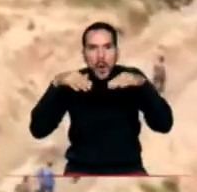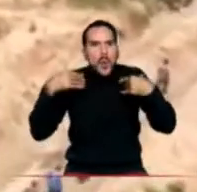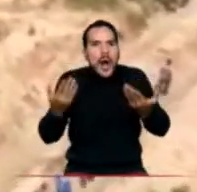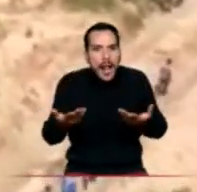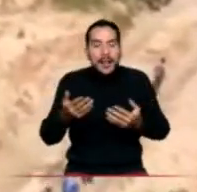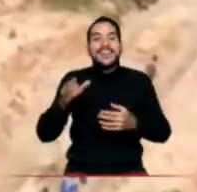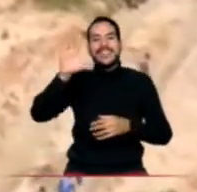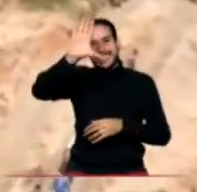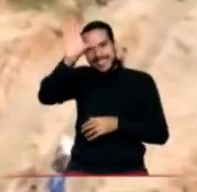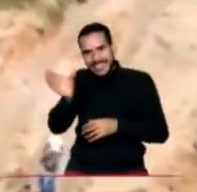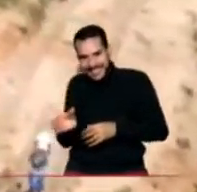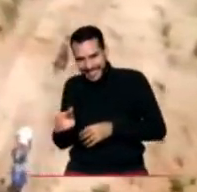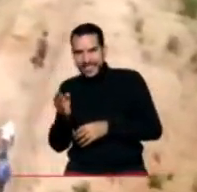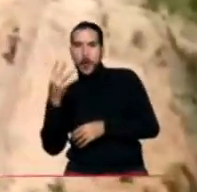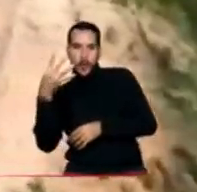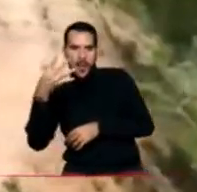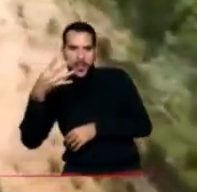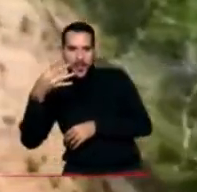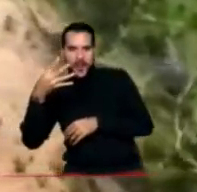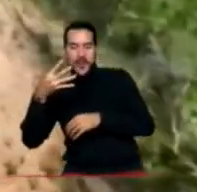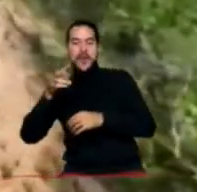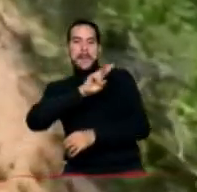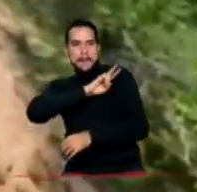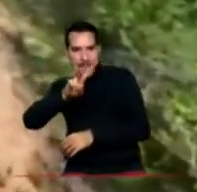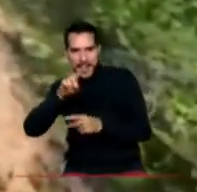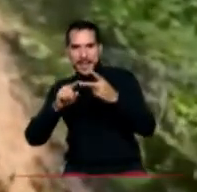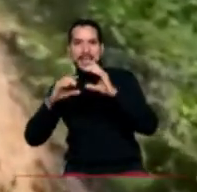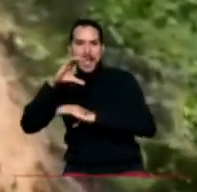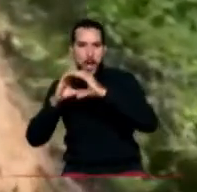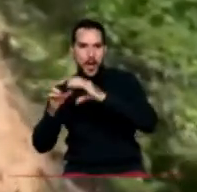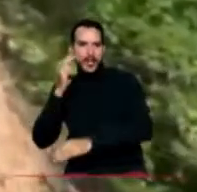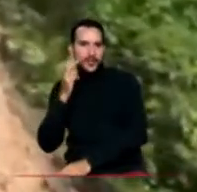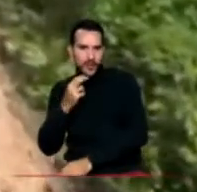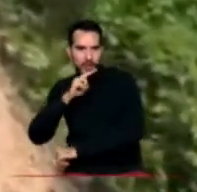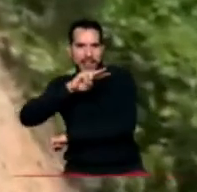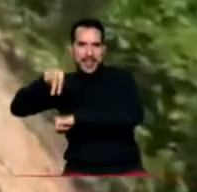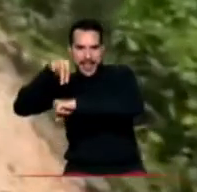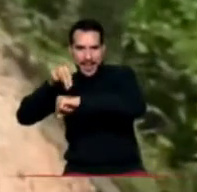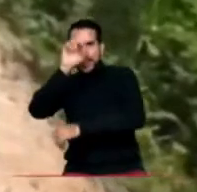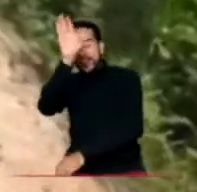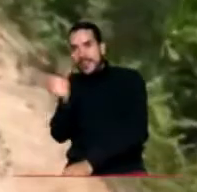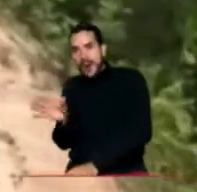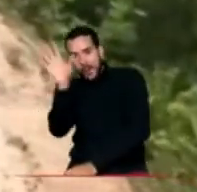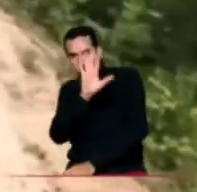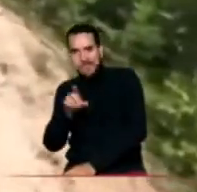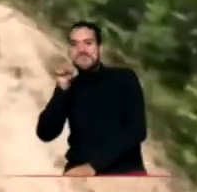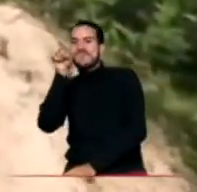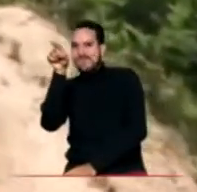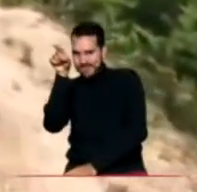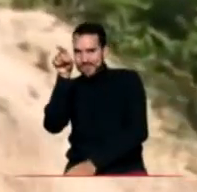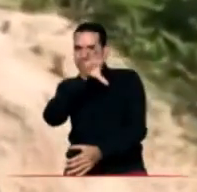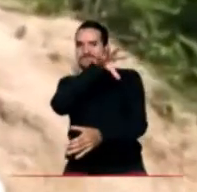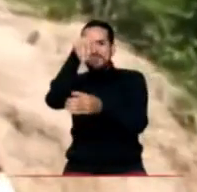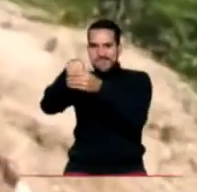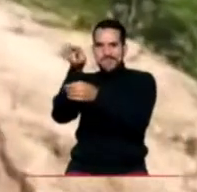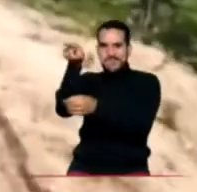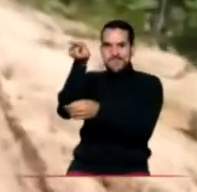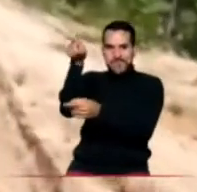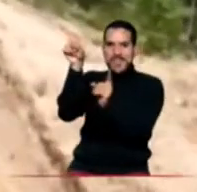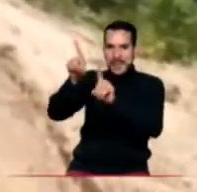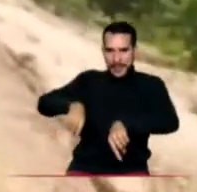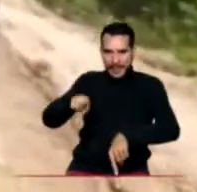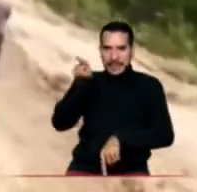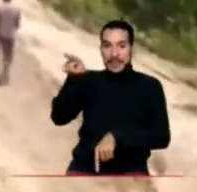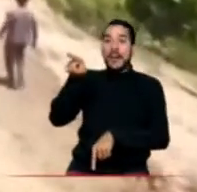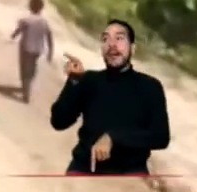región Pacífico: Valle del Cauca, Cauca, Chocó y Nariño. Ante este flagelo, el ministro de Defensa,